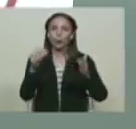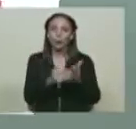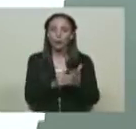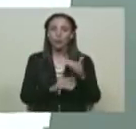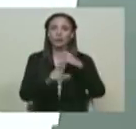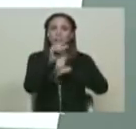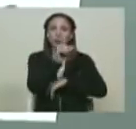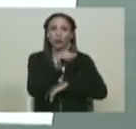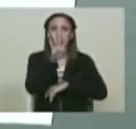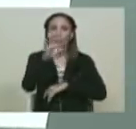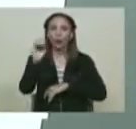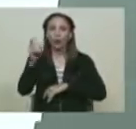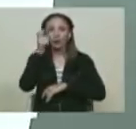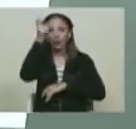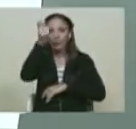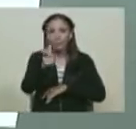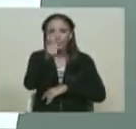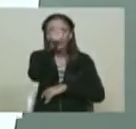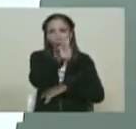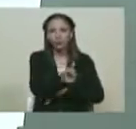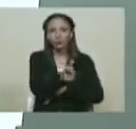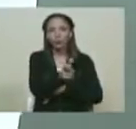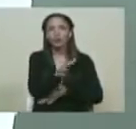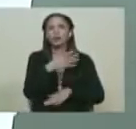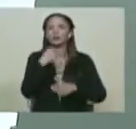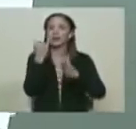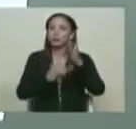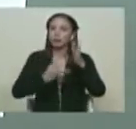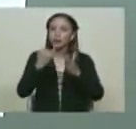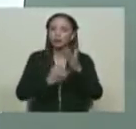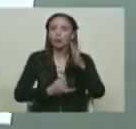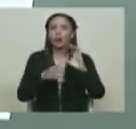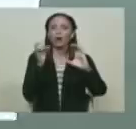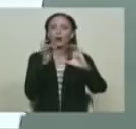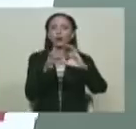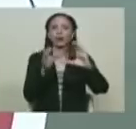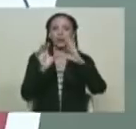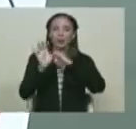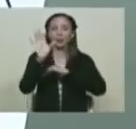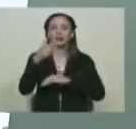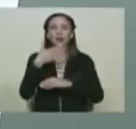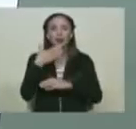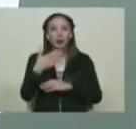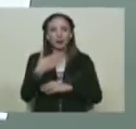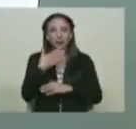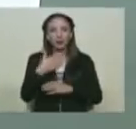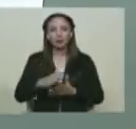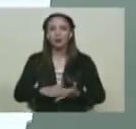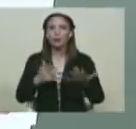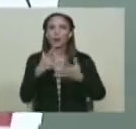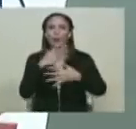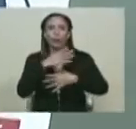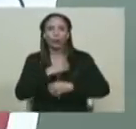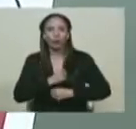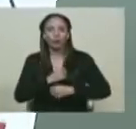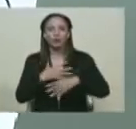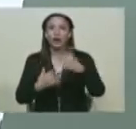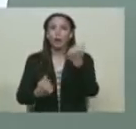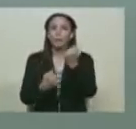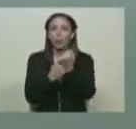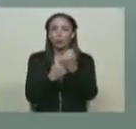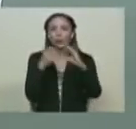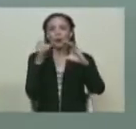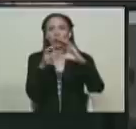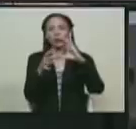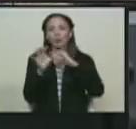16.595.140 compatriotas, a los cuales les doy las gracias por su voto de confianza, por su apoyo al carné de la